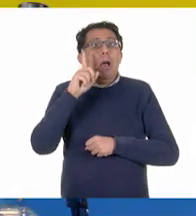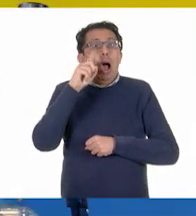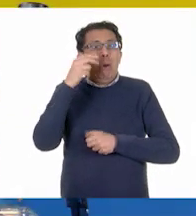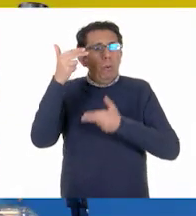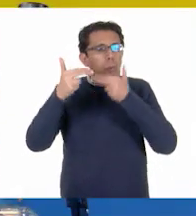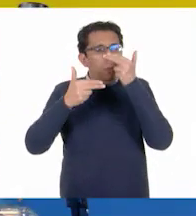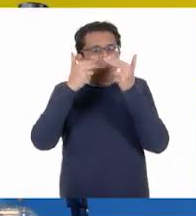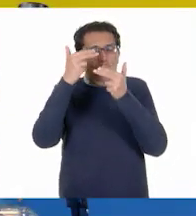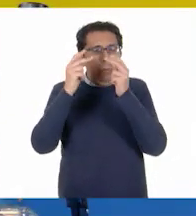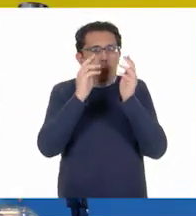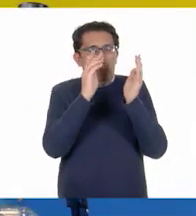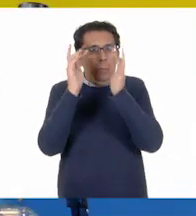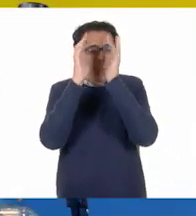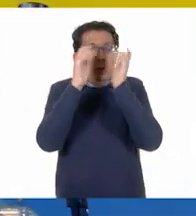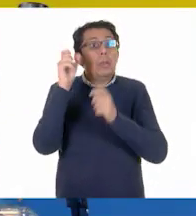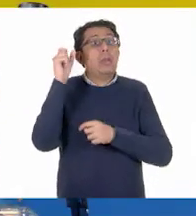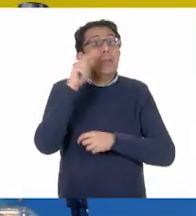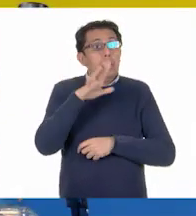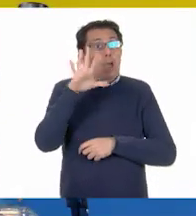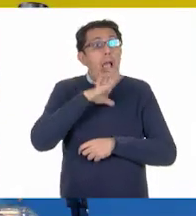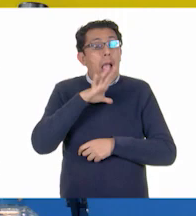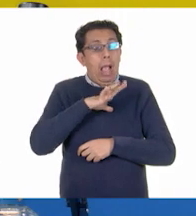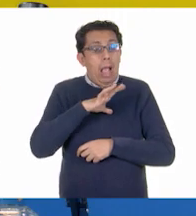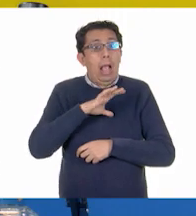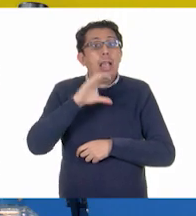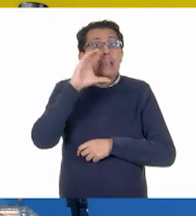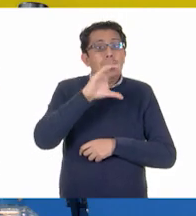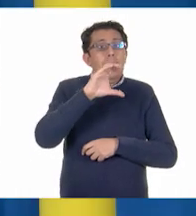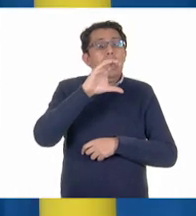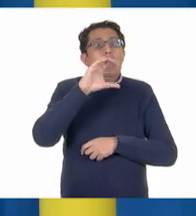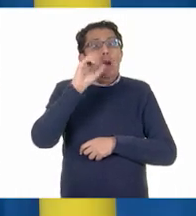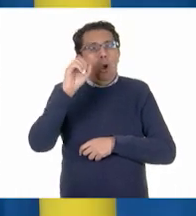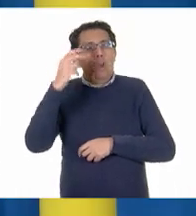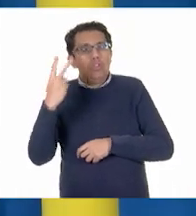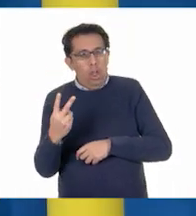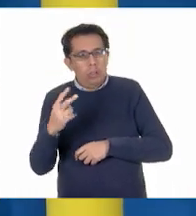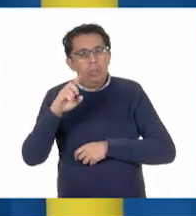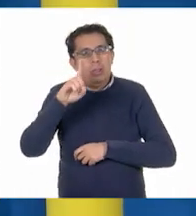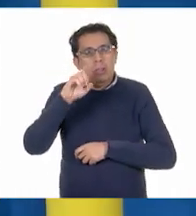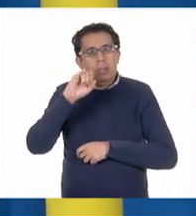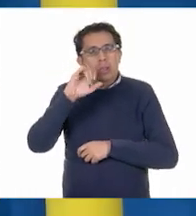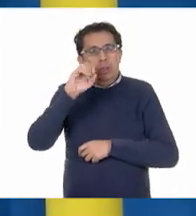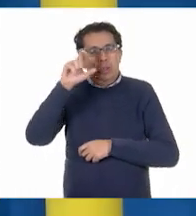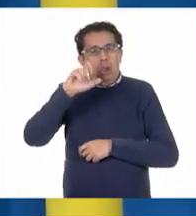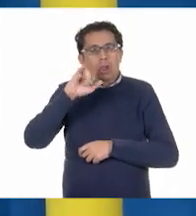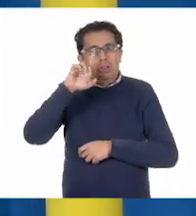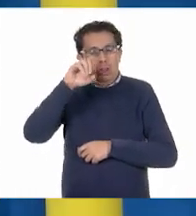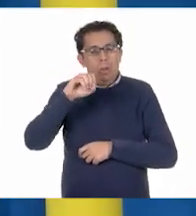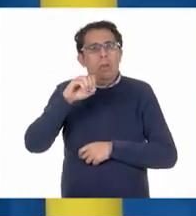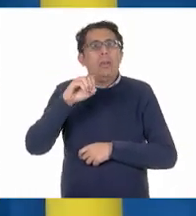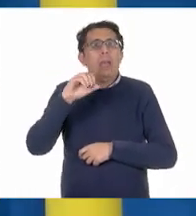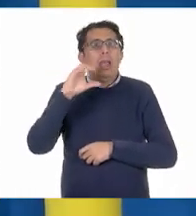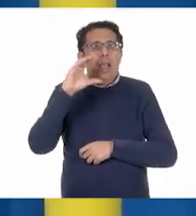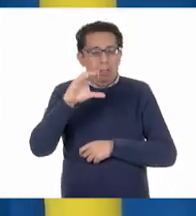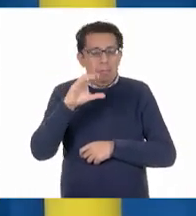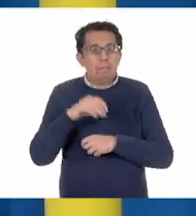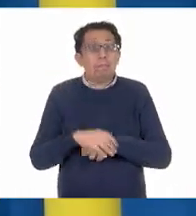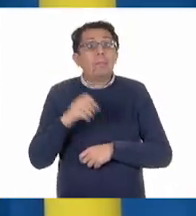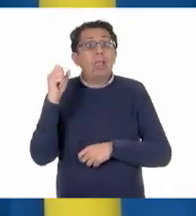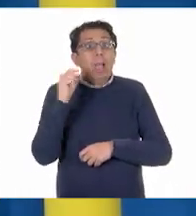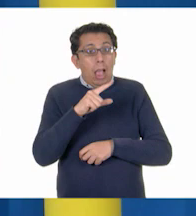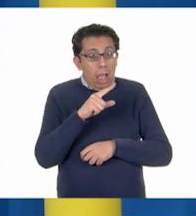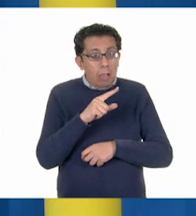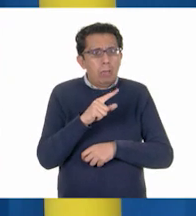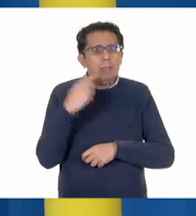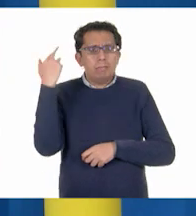que otro de los gases que la conforman es el dióxido de carbono. Exactamente. Y también analizamos el ciclo del